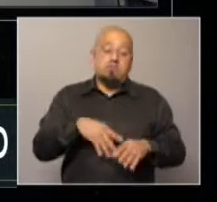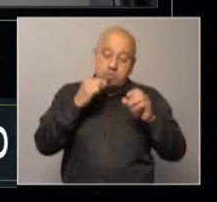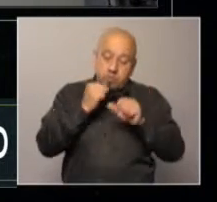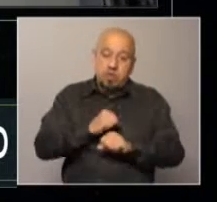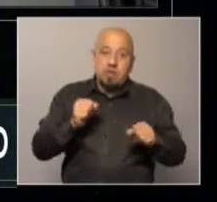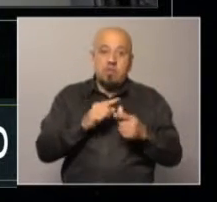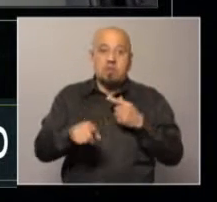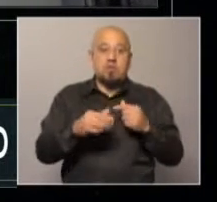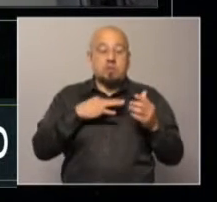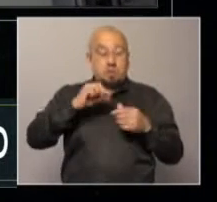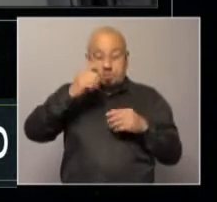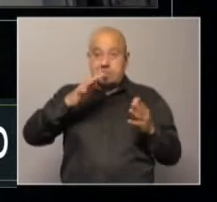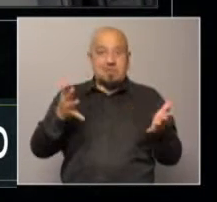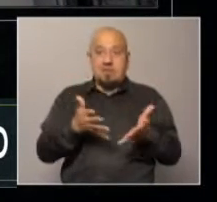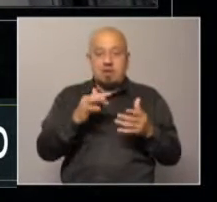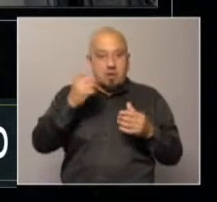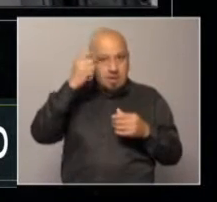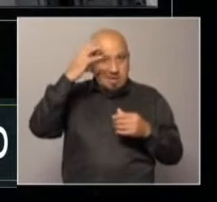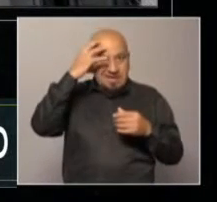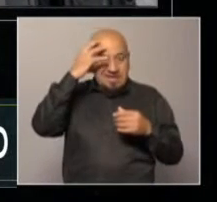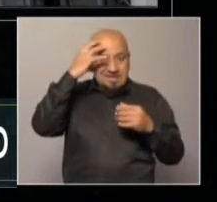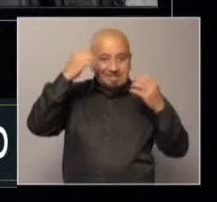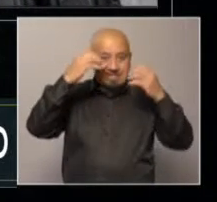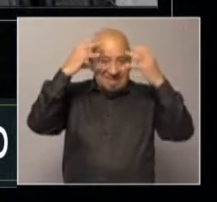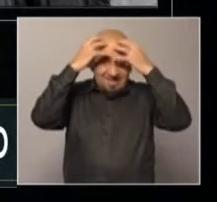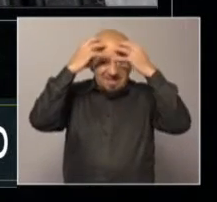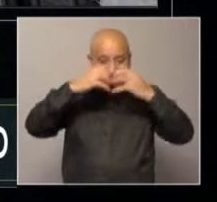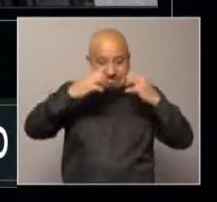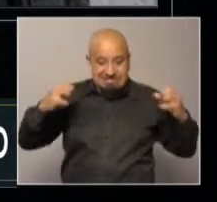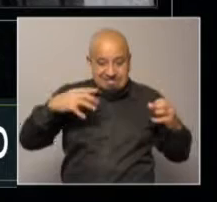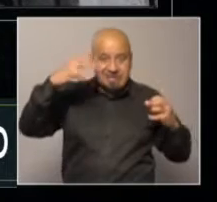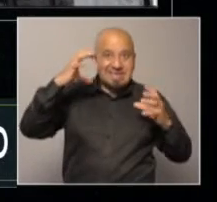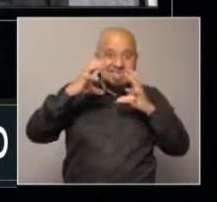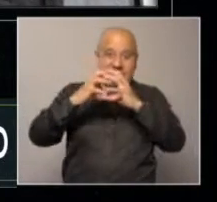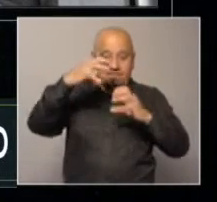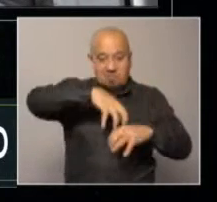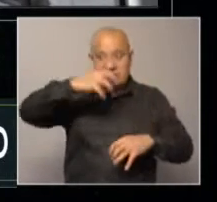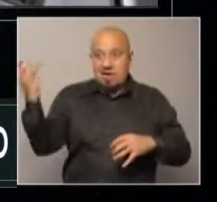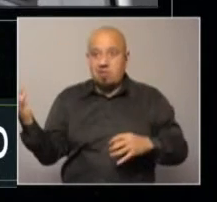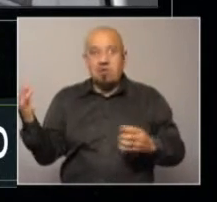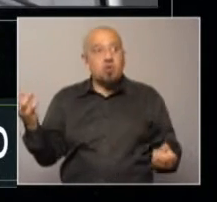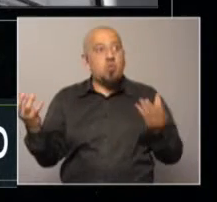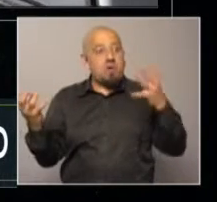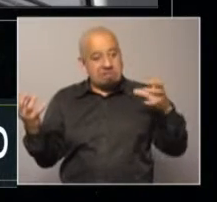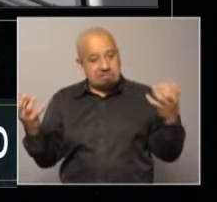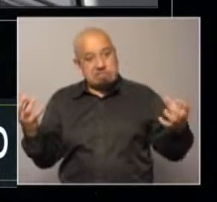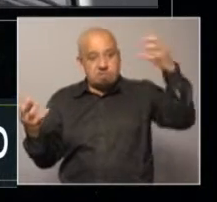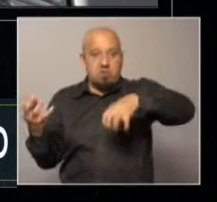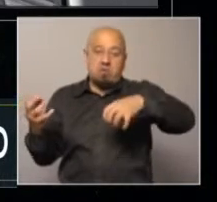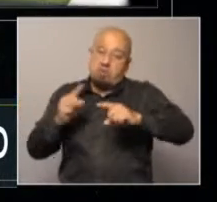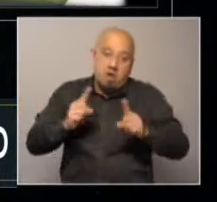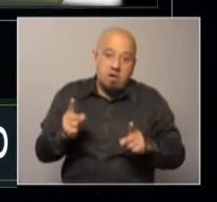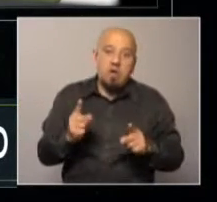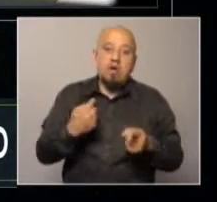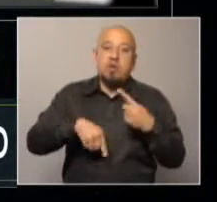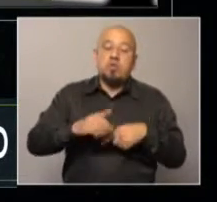hacerlo refuncional, no podemos hacer una persona que se adapte a una comunidad que tiene muchas desventajas, que tiene muchos problemas.